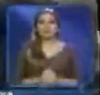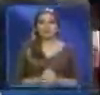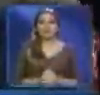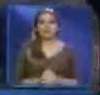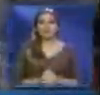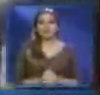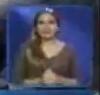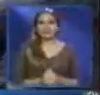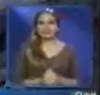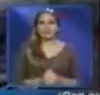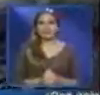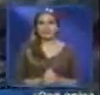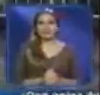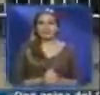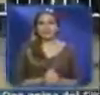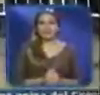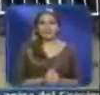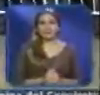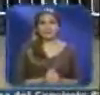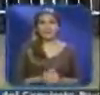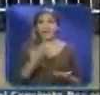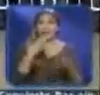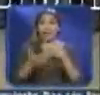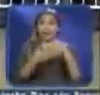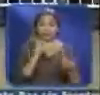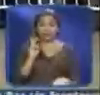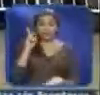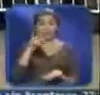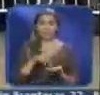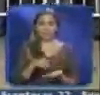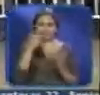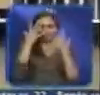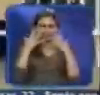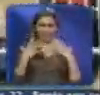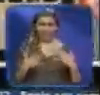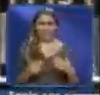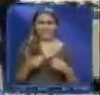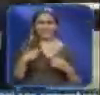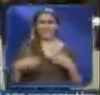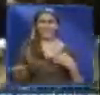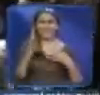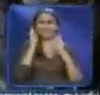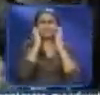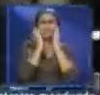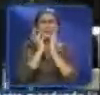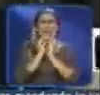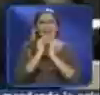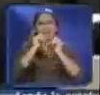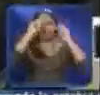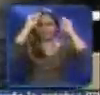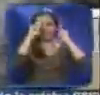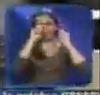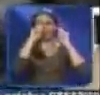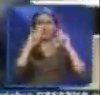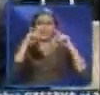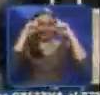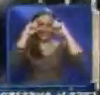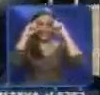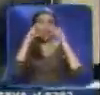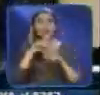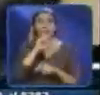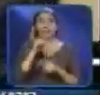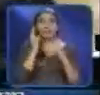bastardos de seguridad aunque se presentó con una imagen desaliñada luciendo barba lentes de sol y gorra el actor